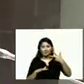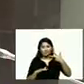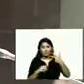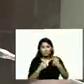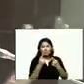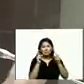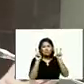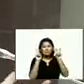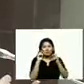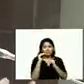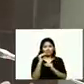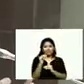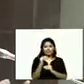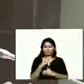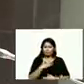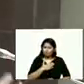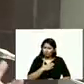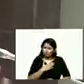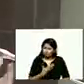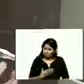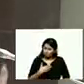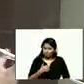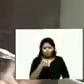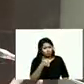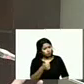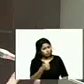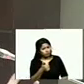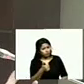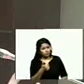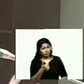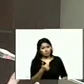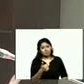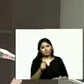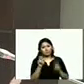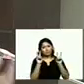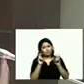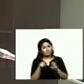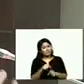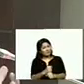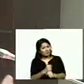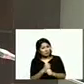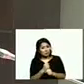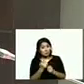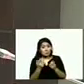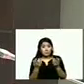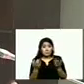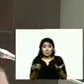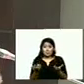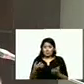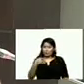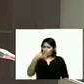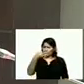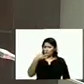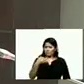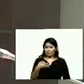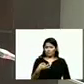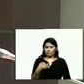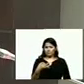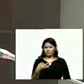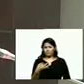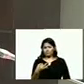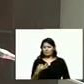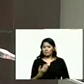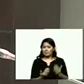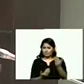cuanto a ofrecer condiciones seguras, dignas, con pleno respeto a los